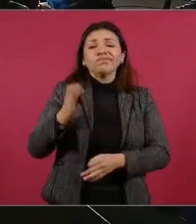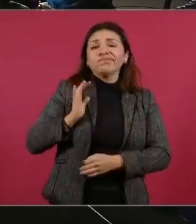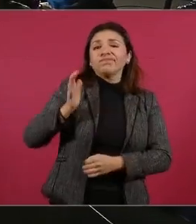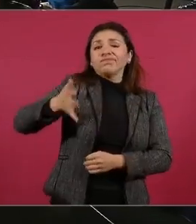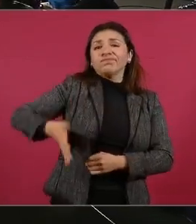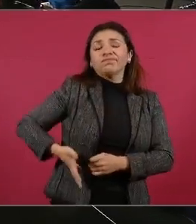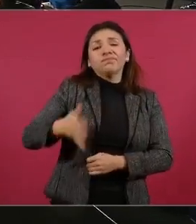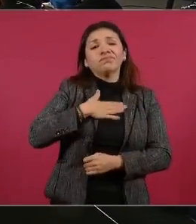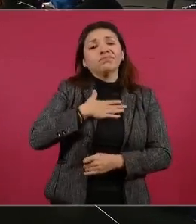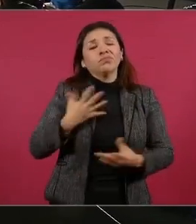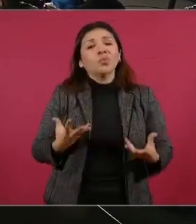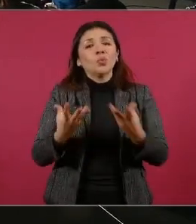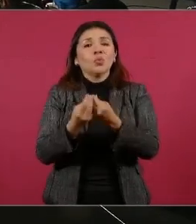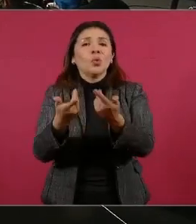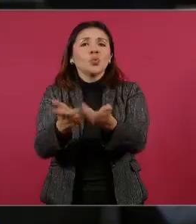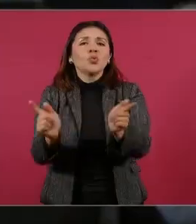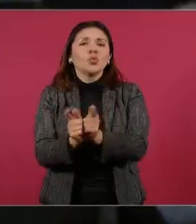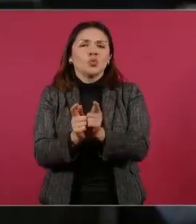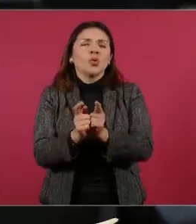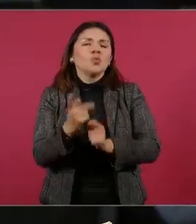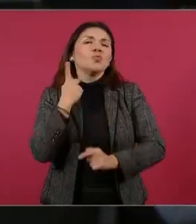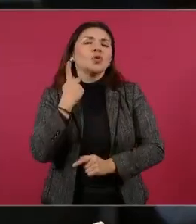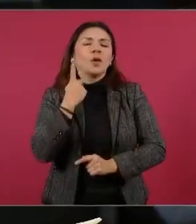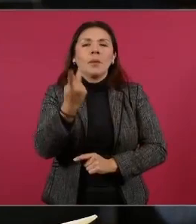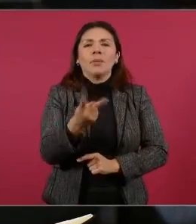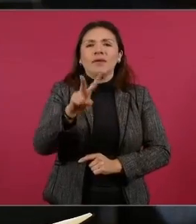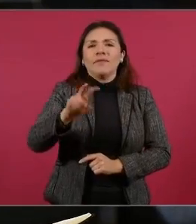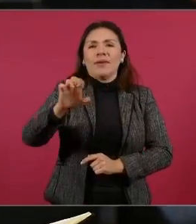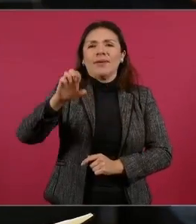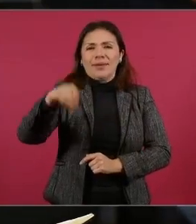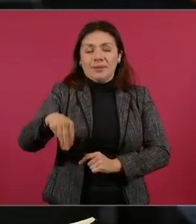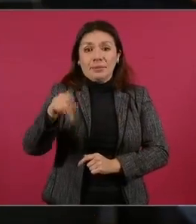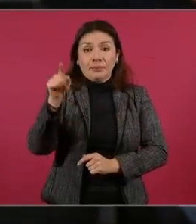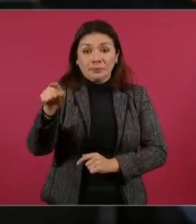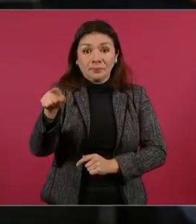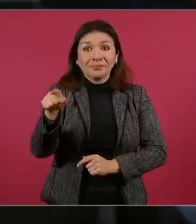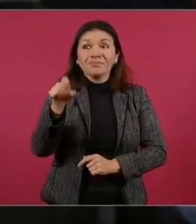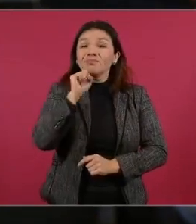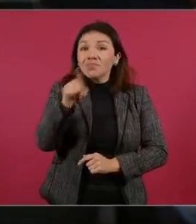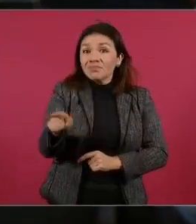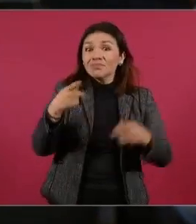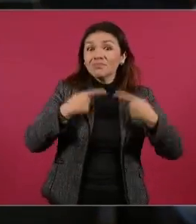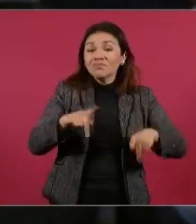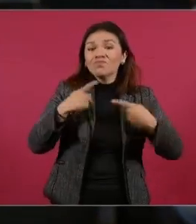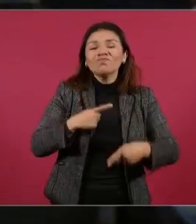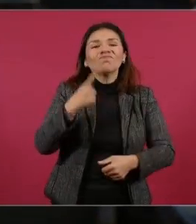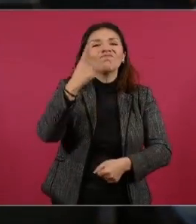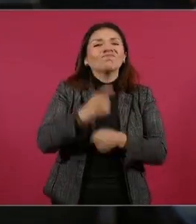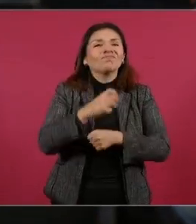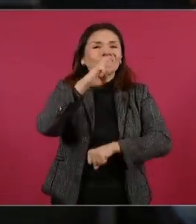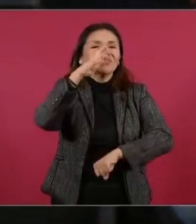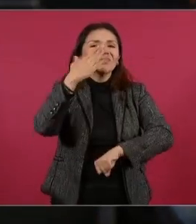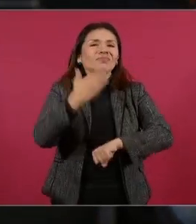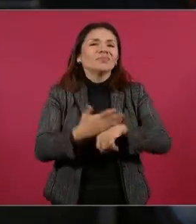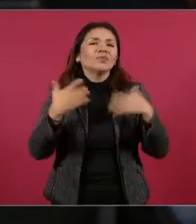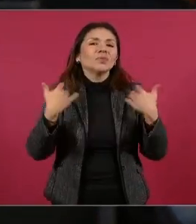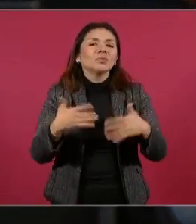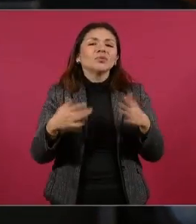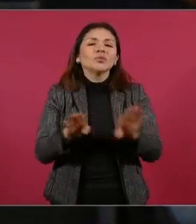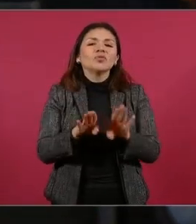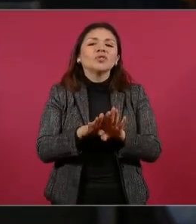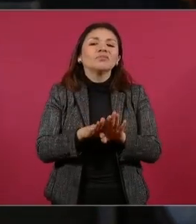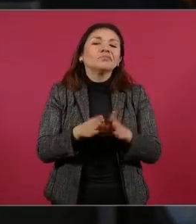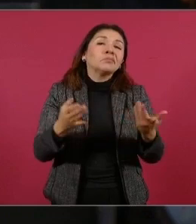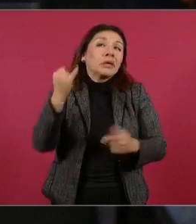verdad integrantes de este partido verde ecologista Y bueno pues ellos son los principales responsables vamos a decirlo de una